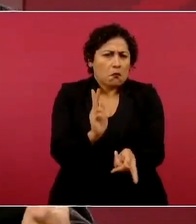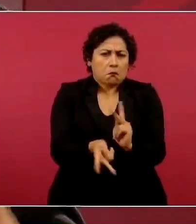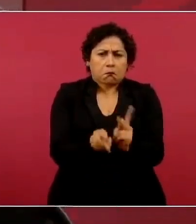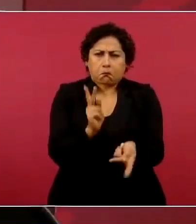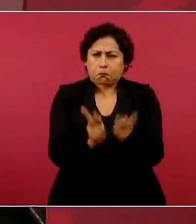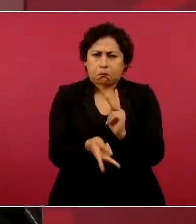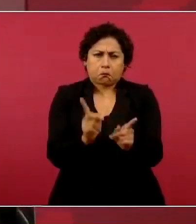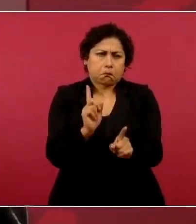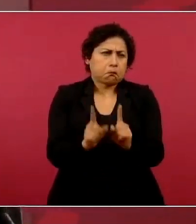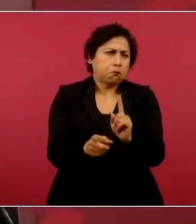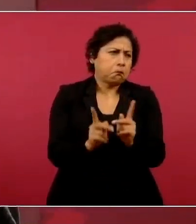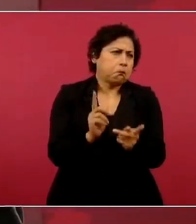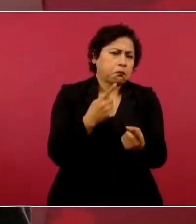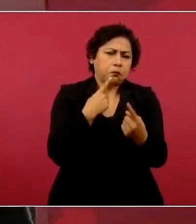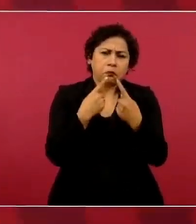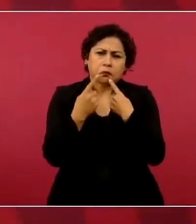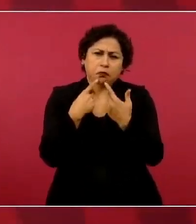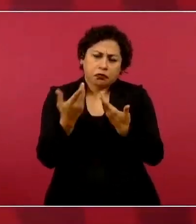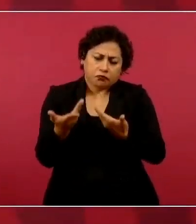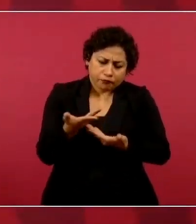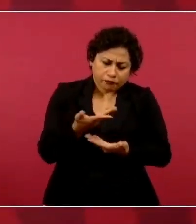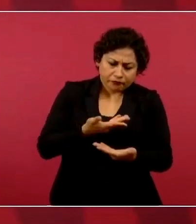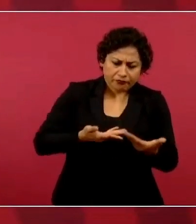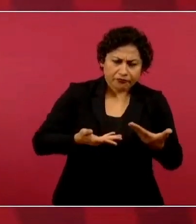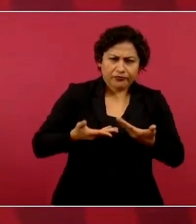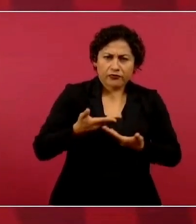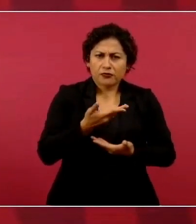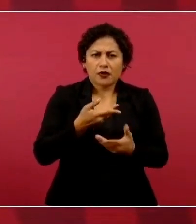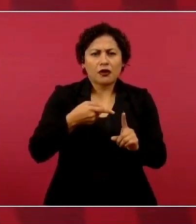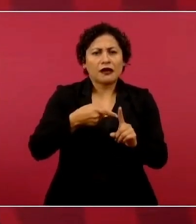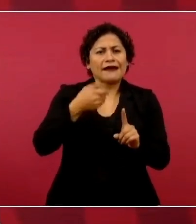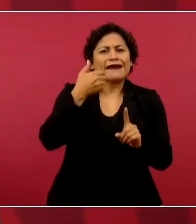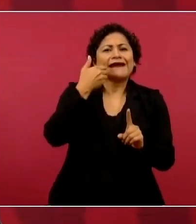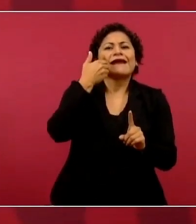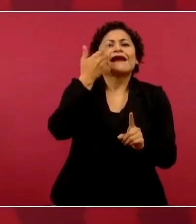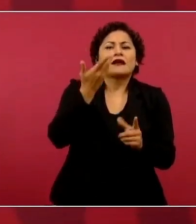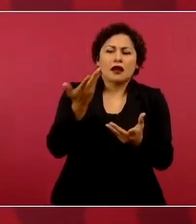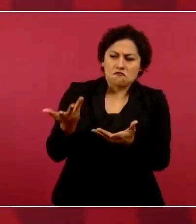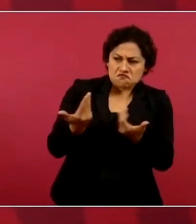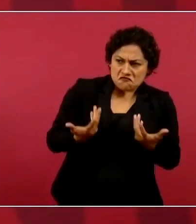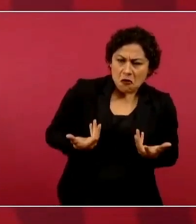sino buscando un acercamiento,